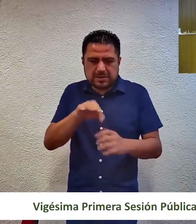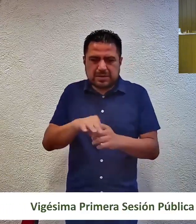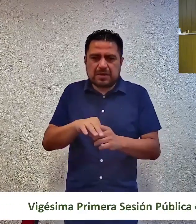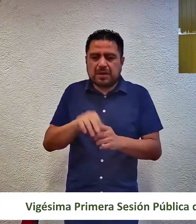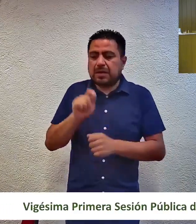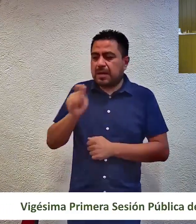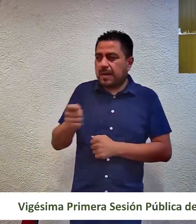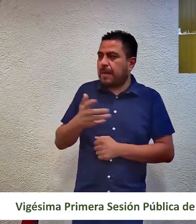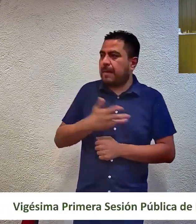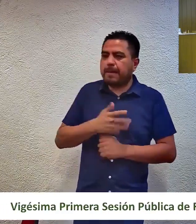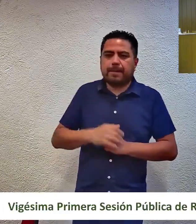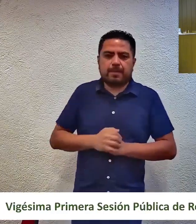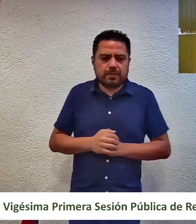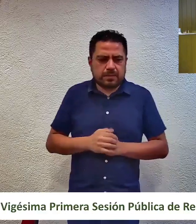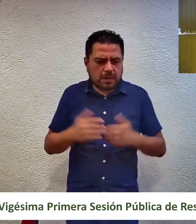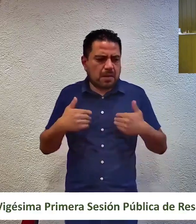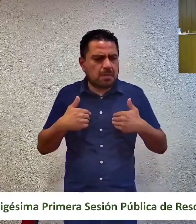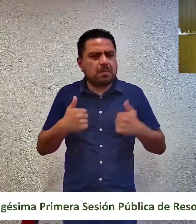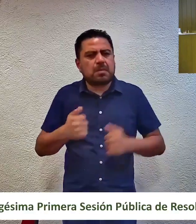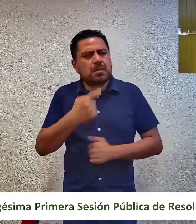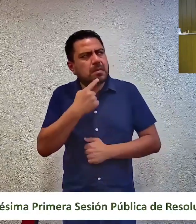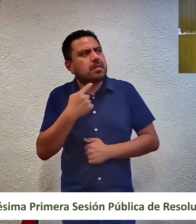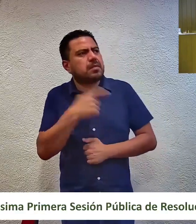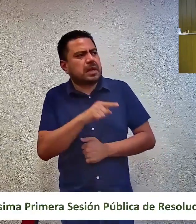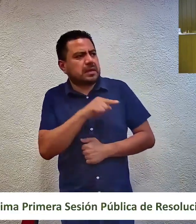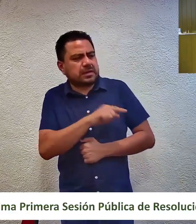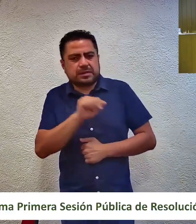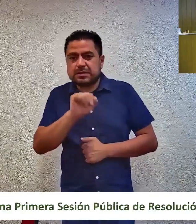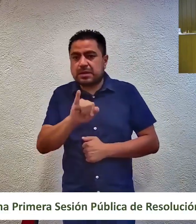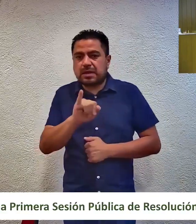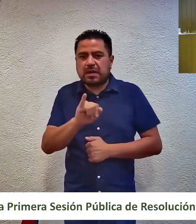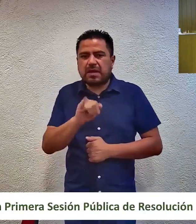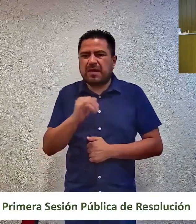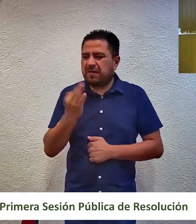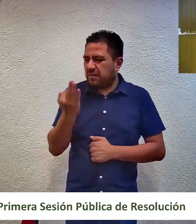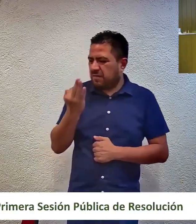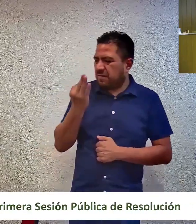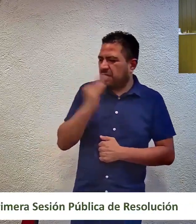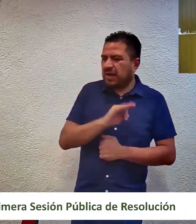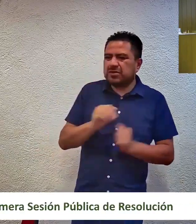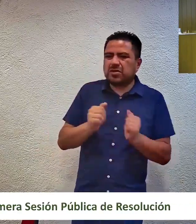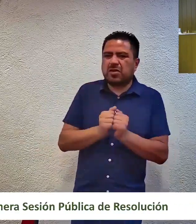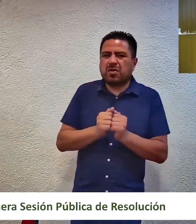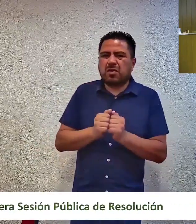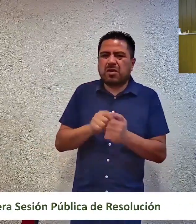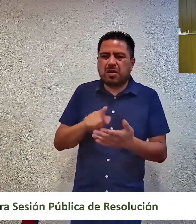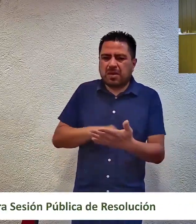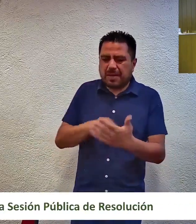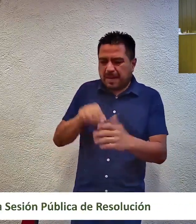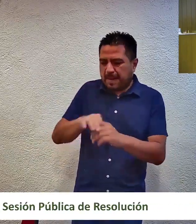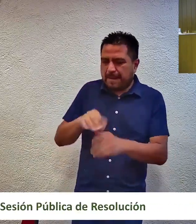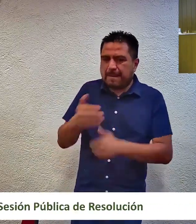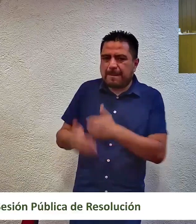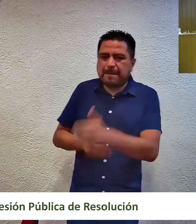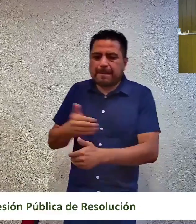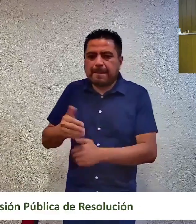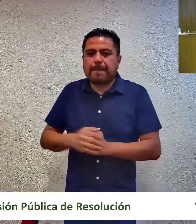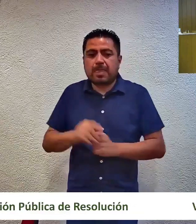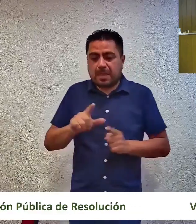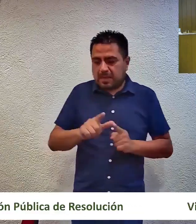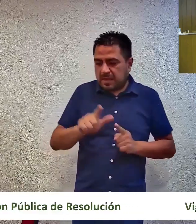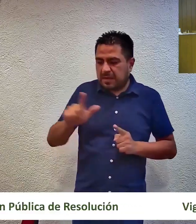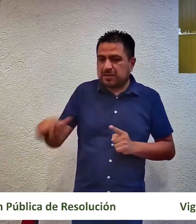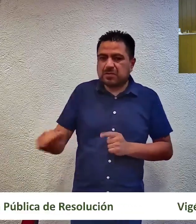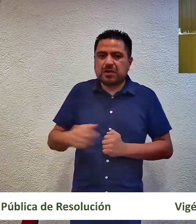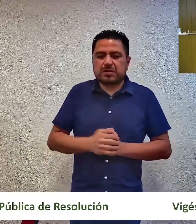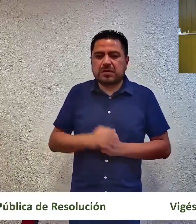dispone: se entenderá por calumnia la imputación de hechos o delitos falsos con impacto en un proceso electoral. Consecuentemente, el